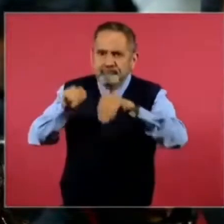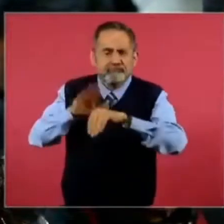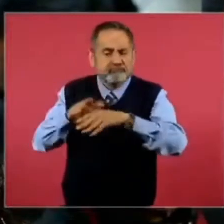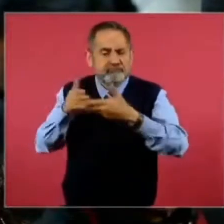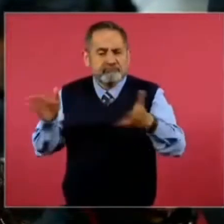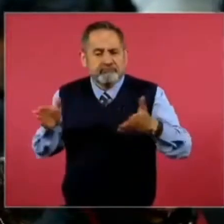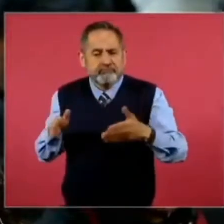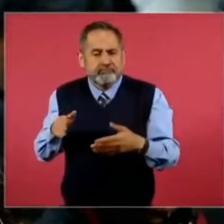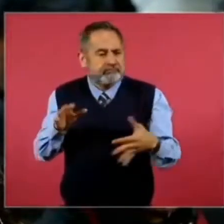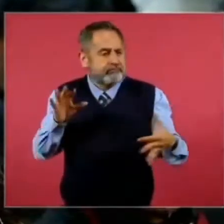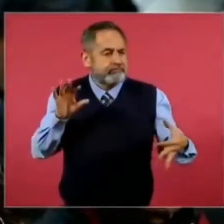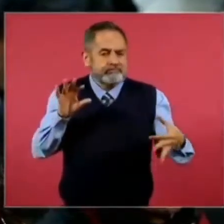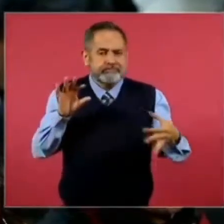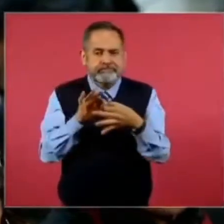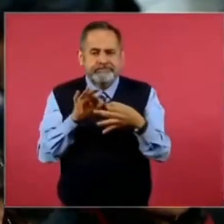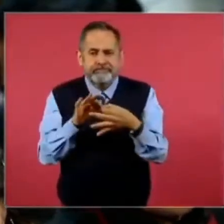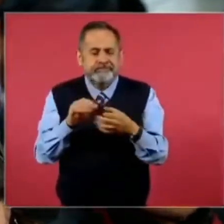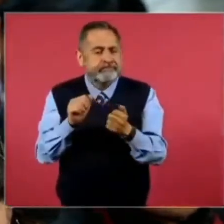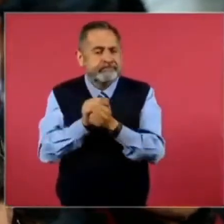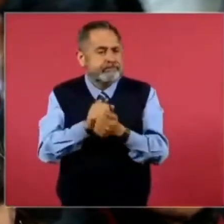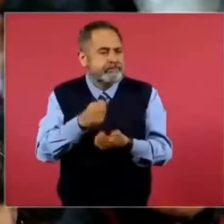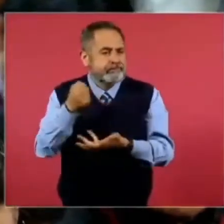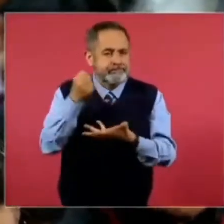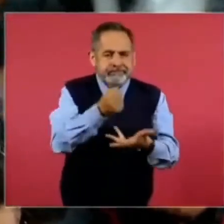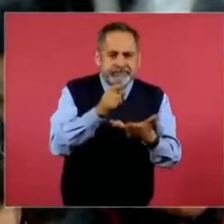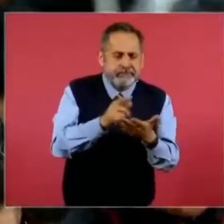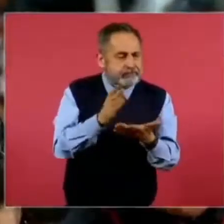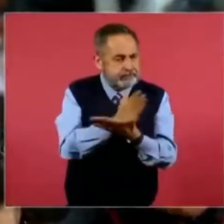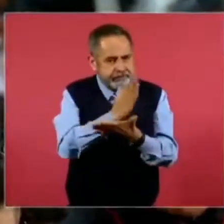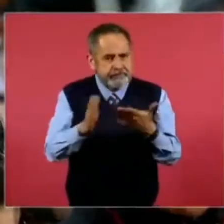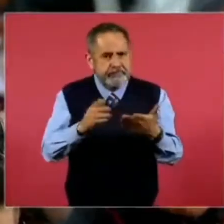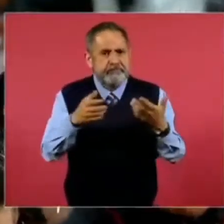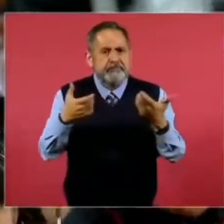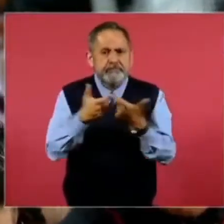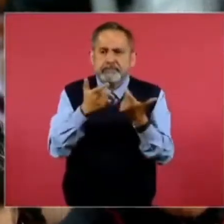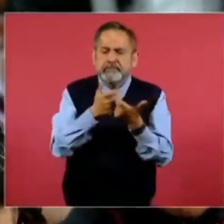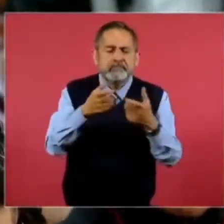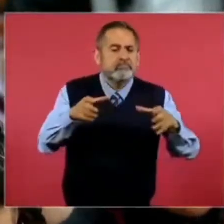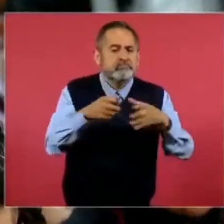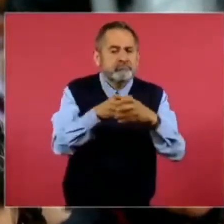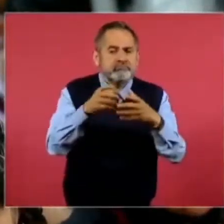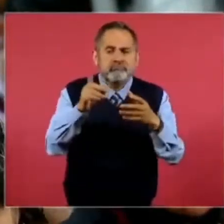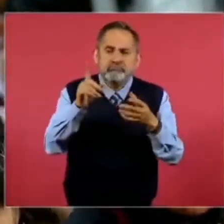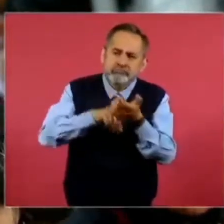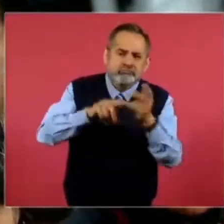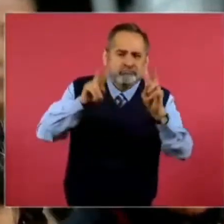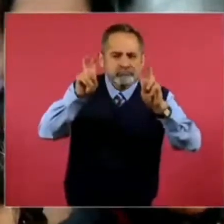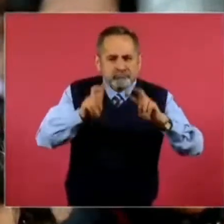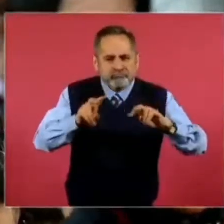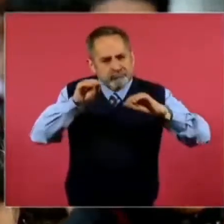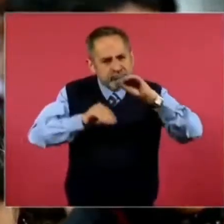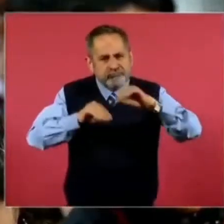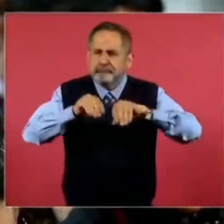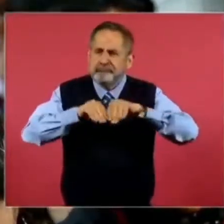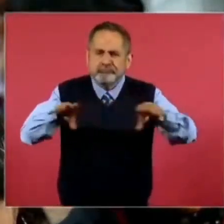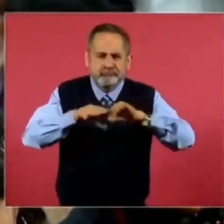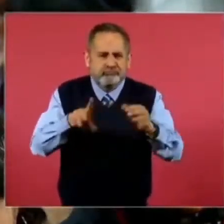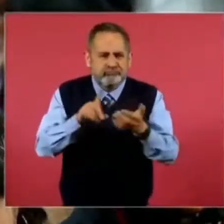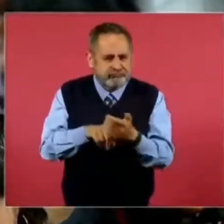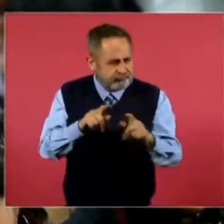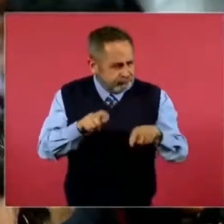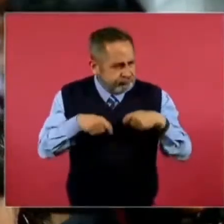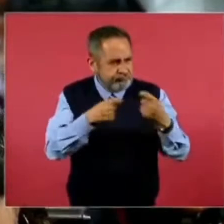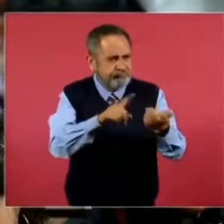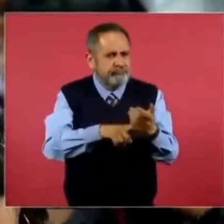no dependan del dinero que se aporte, sino de los contenidos, y también que haya concesiones